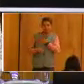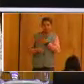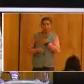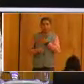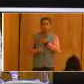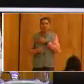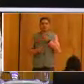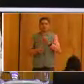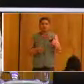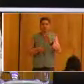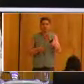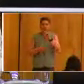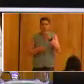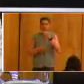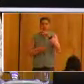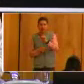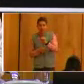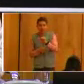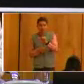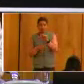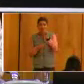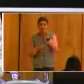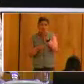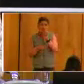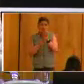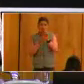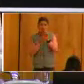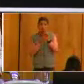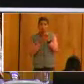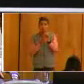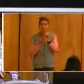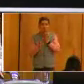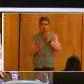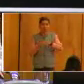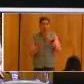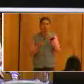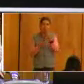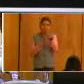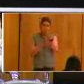José Ortega y Gasset, que especialmente la usa para